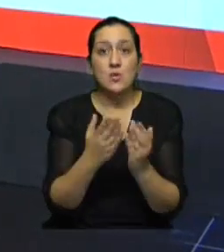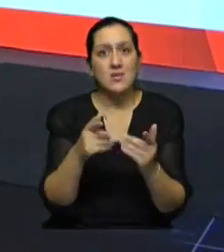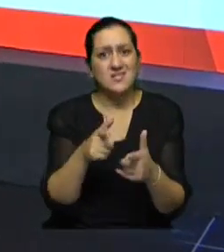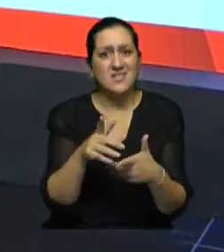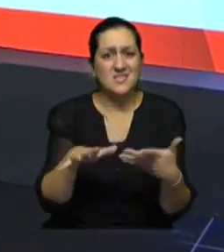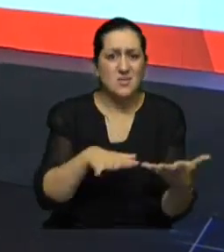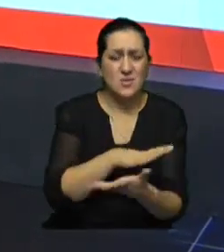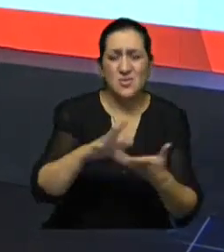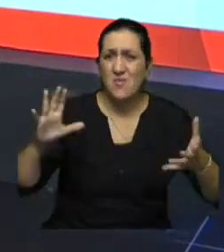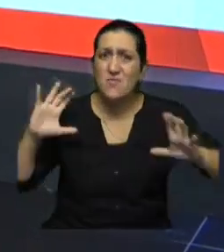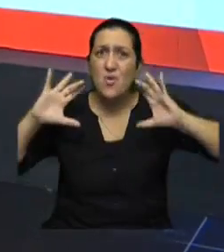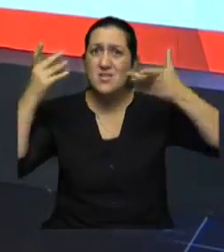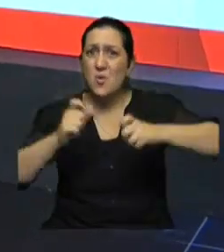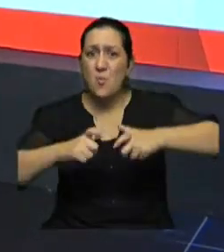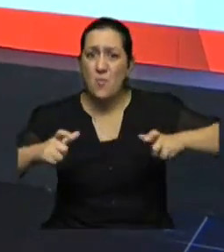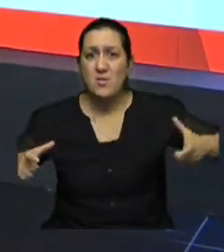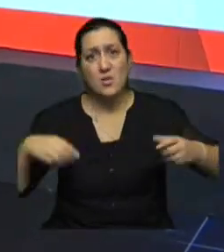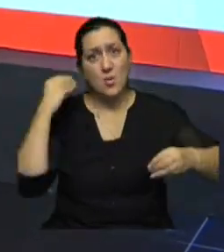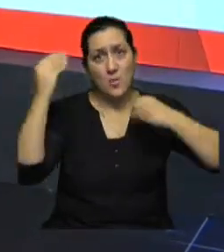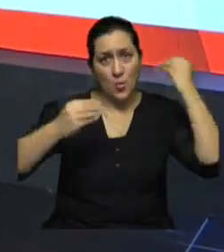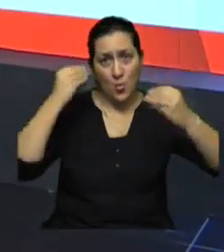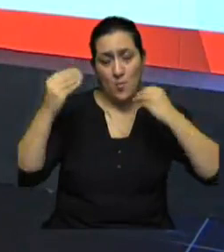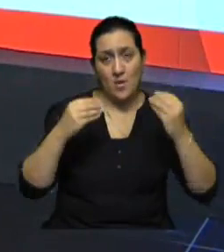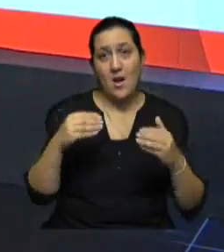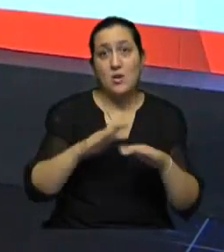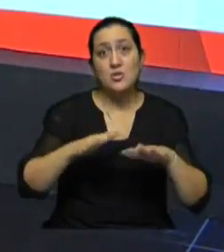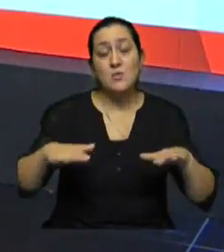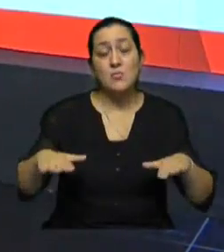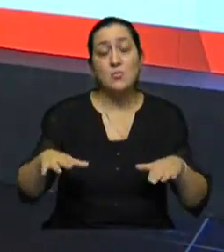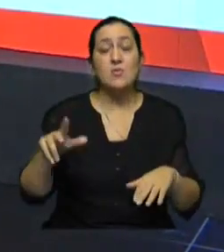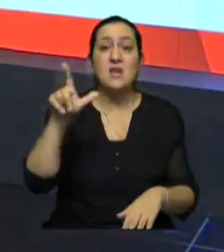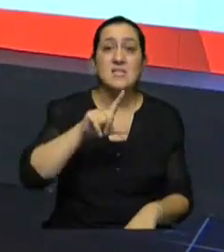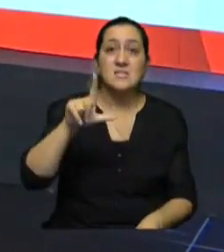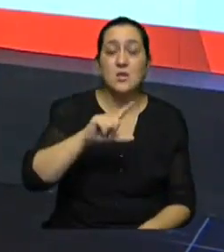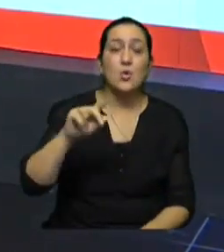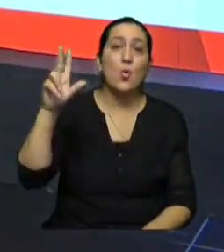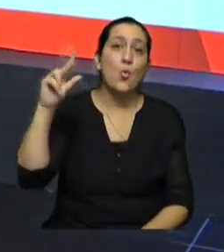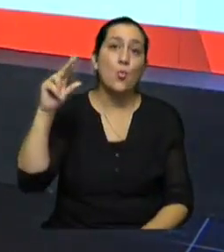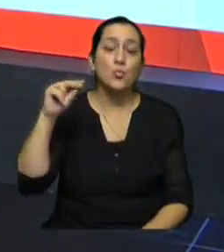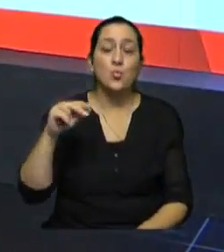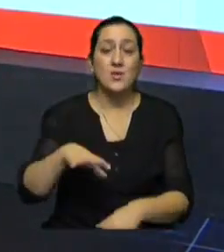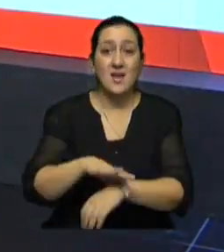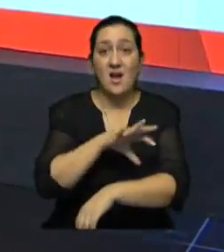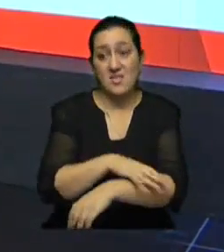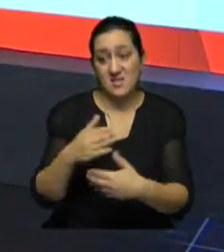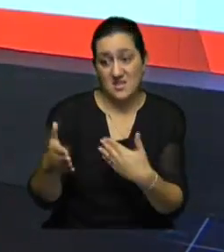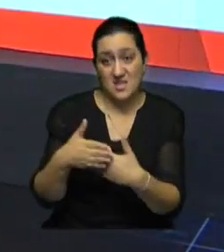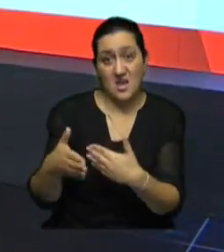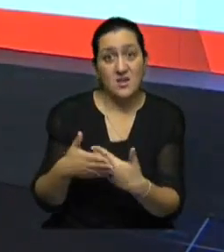violencia en aumento nos preocupa a los adolescentes del Liceo 46, UTU, Escuela y Jardín del Predio. Las